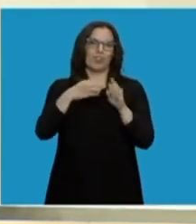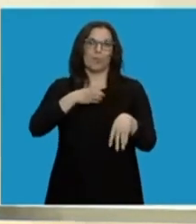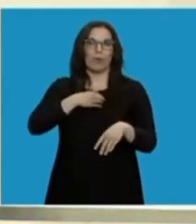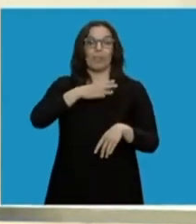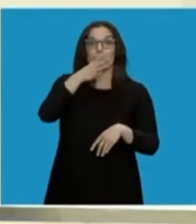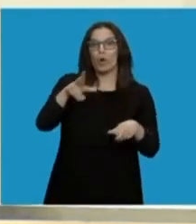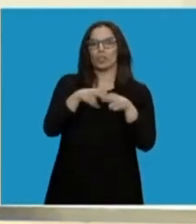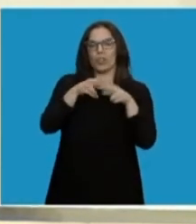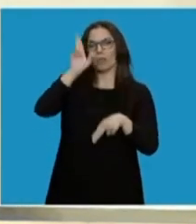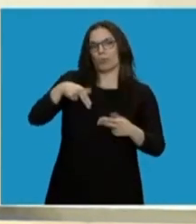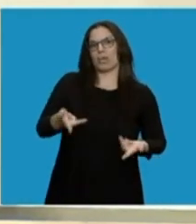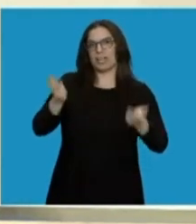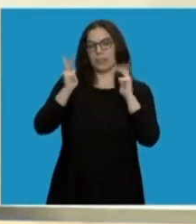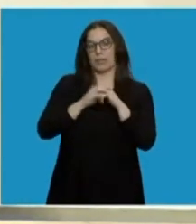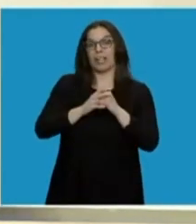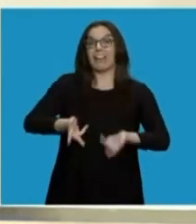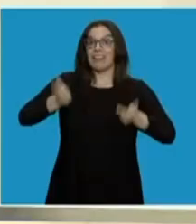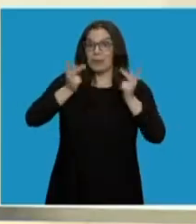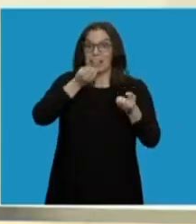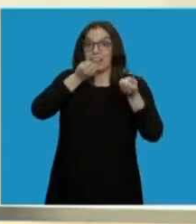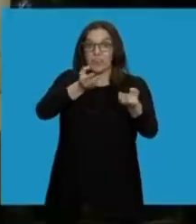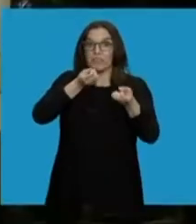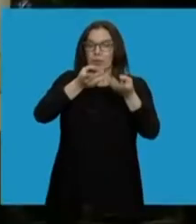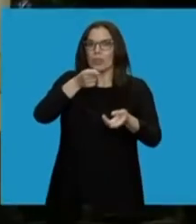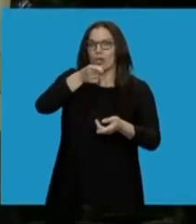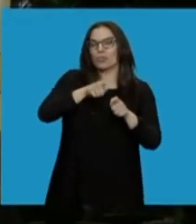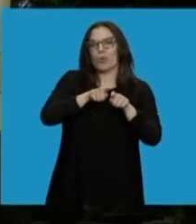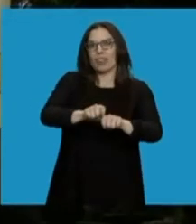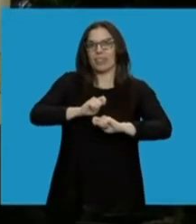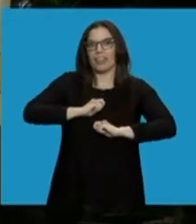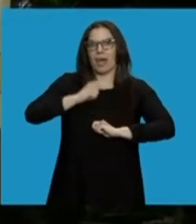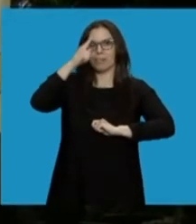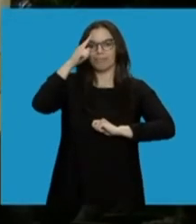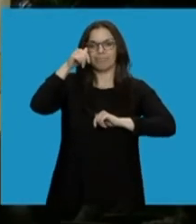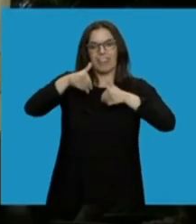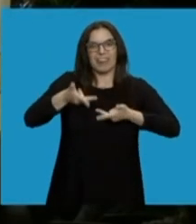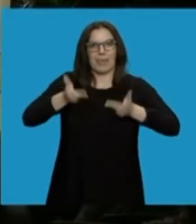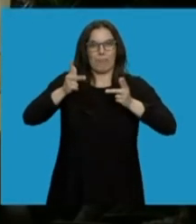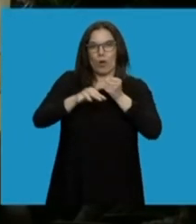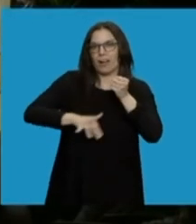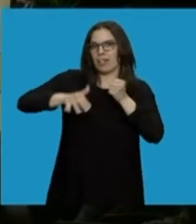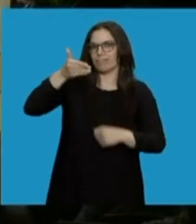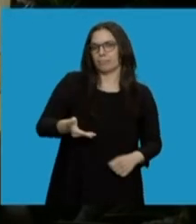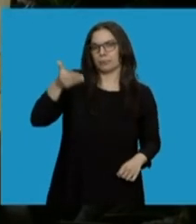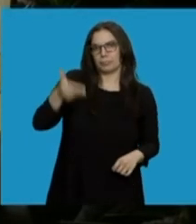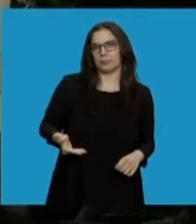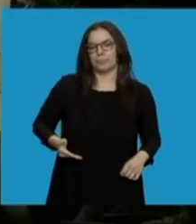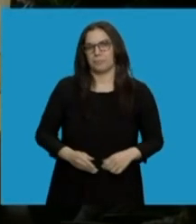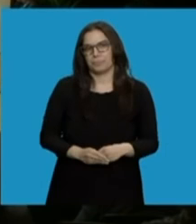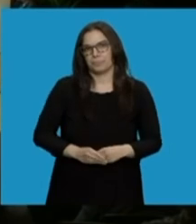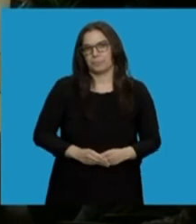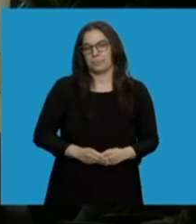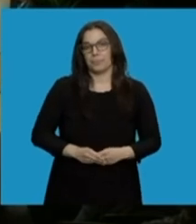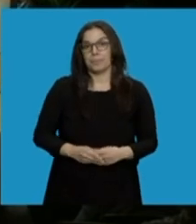La libertad de información es precisamente el oxígeno de la democracia en la que vivimos. De ahí, por